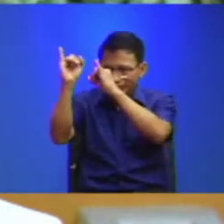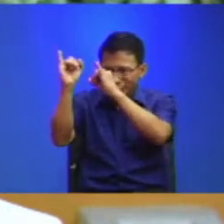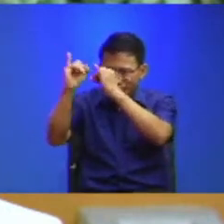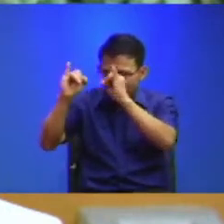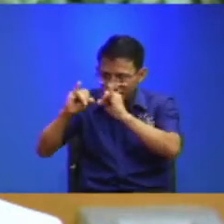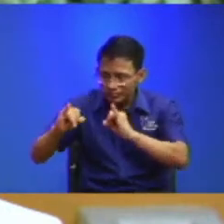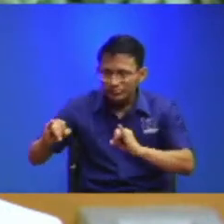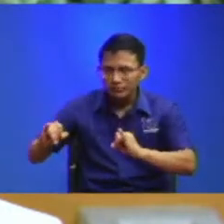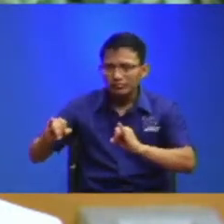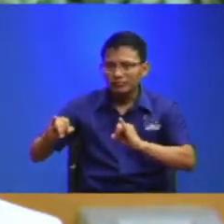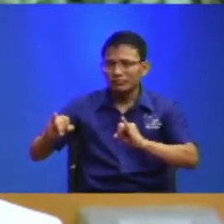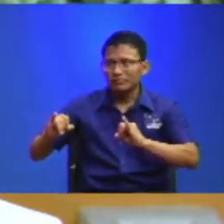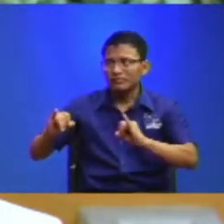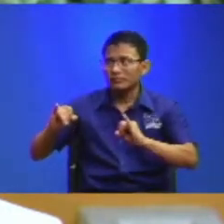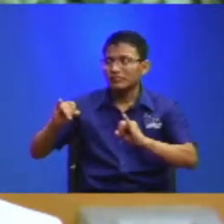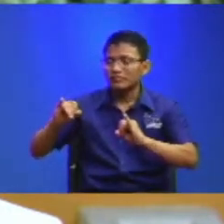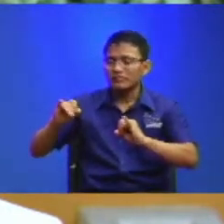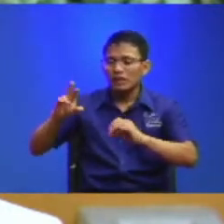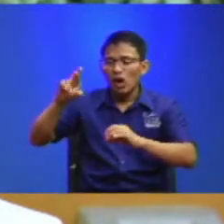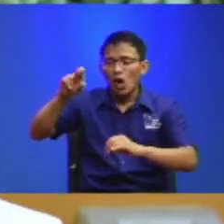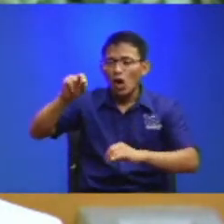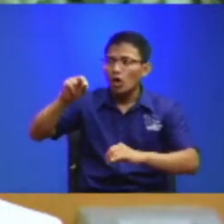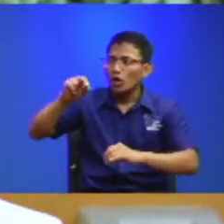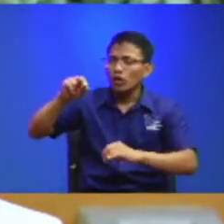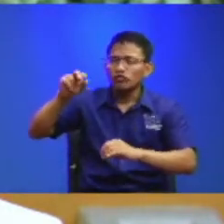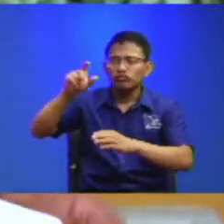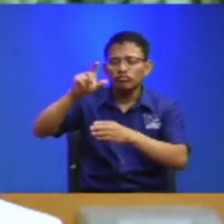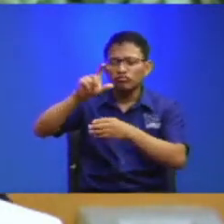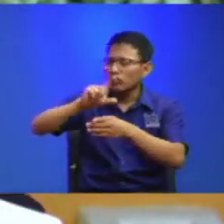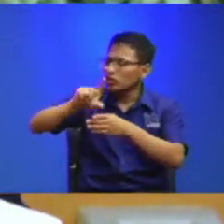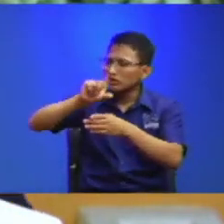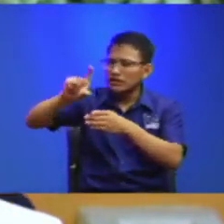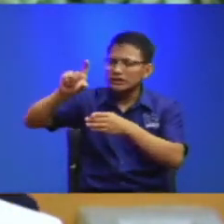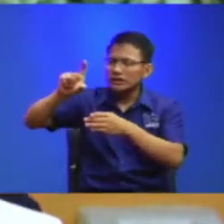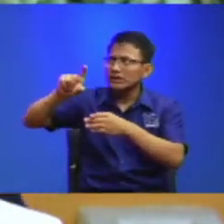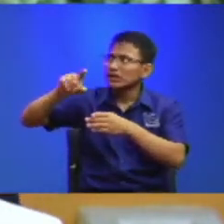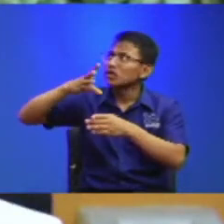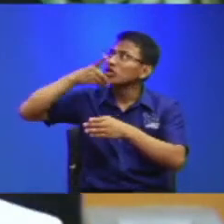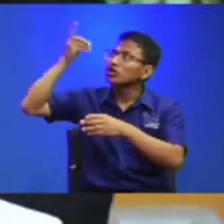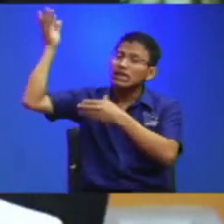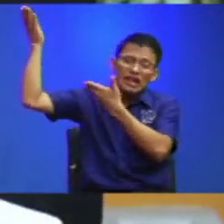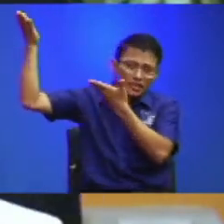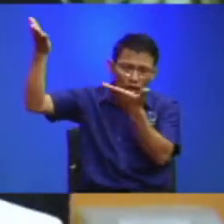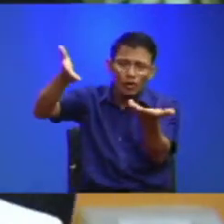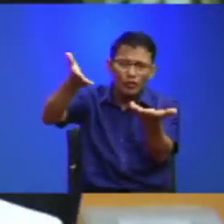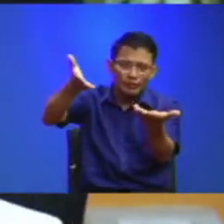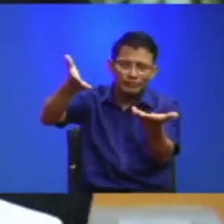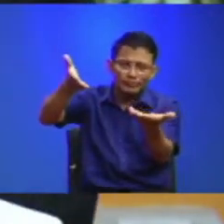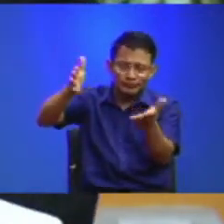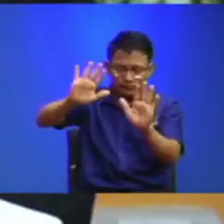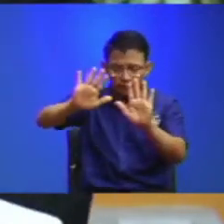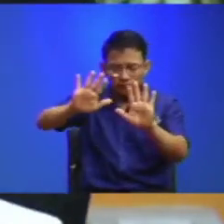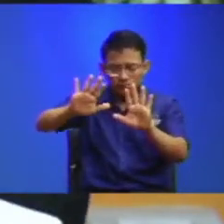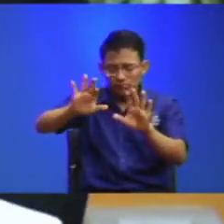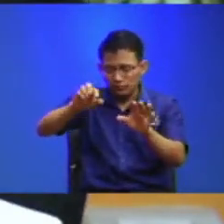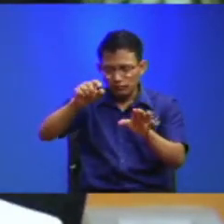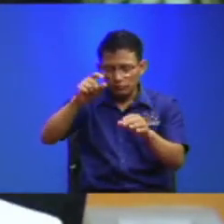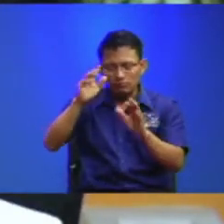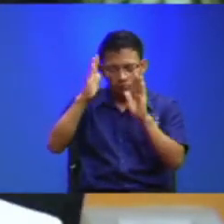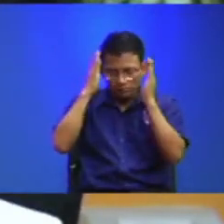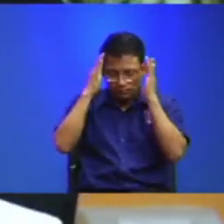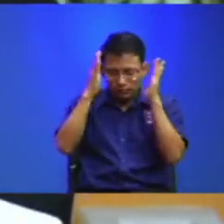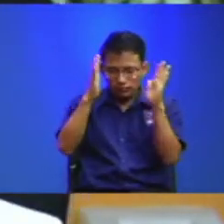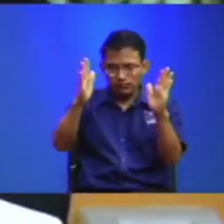de algo que Dios le había entregado, eso, hermano, solo quiero recoger esta espiguita.